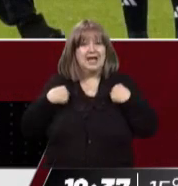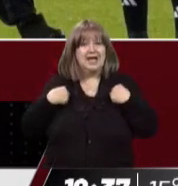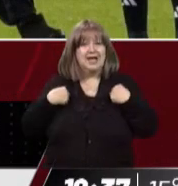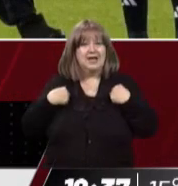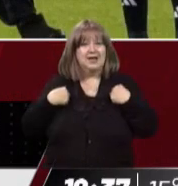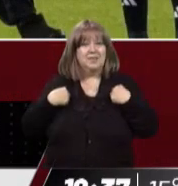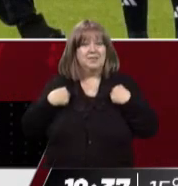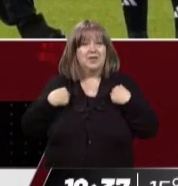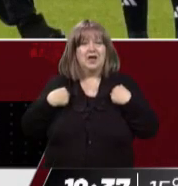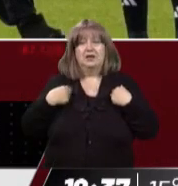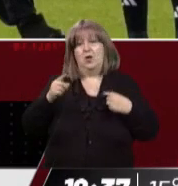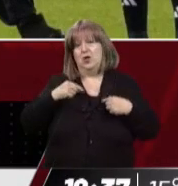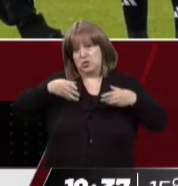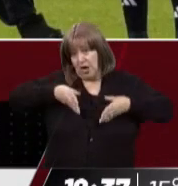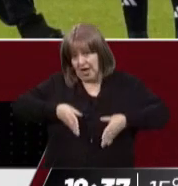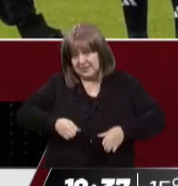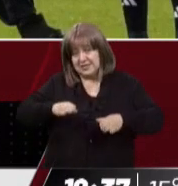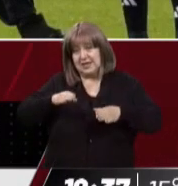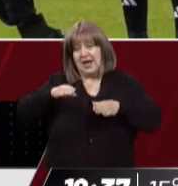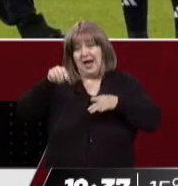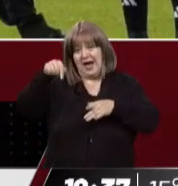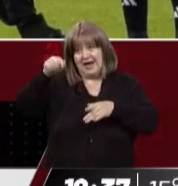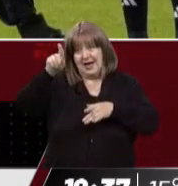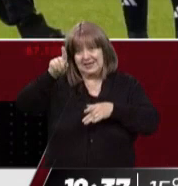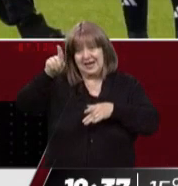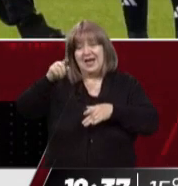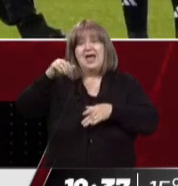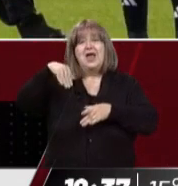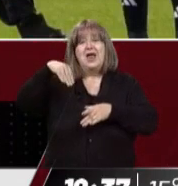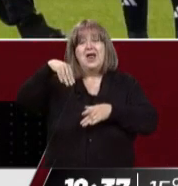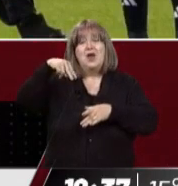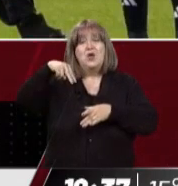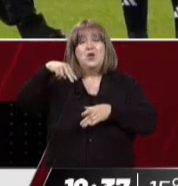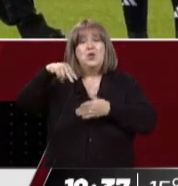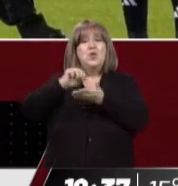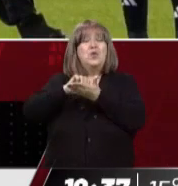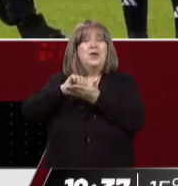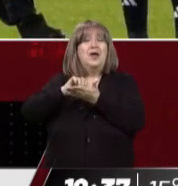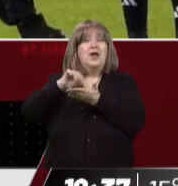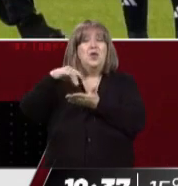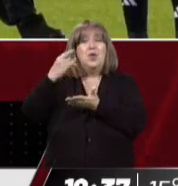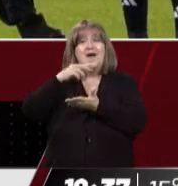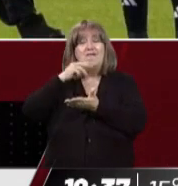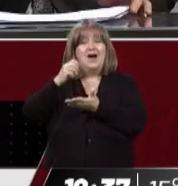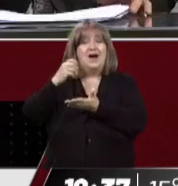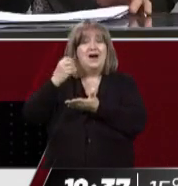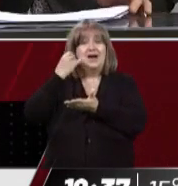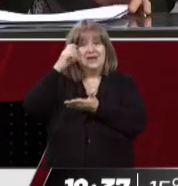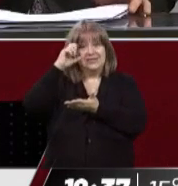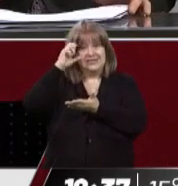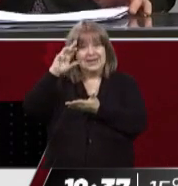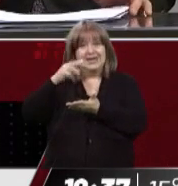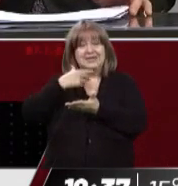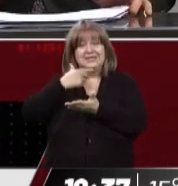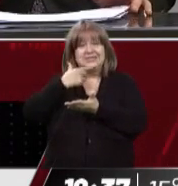Yo en realidad nací acá, en Nueva Jersey, pero me crié ahí en Mendoza, en Las Heras. Ah, muy bien. ¿En Las Heras? ¿En qué parte?